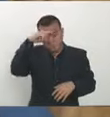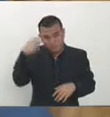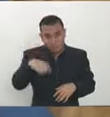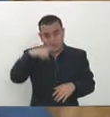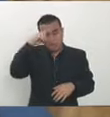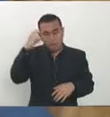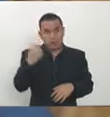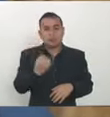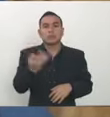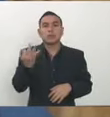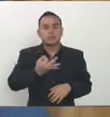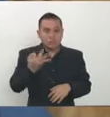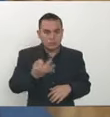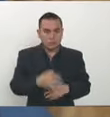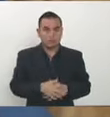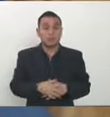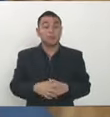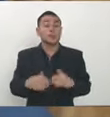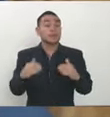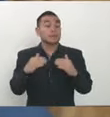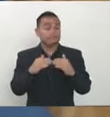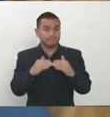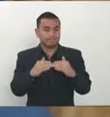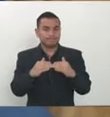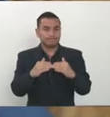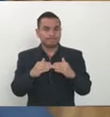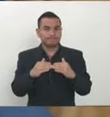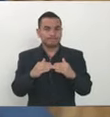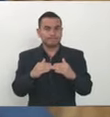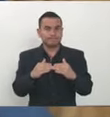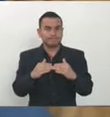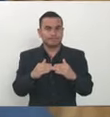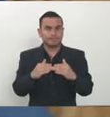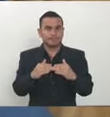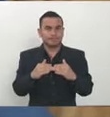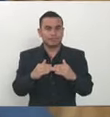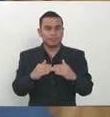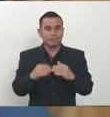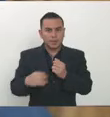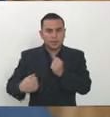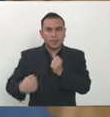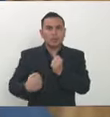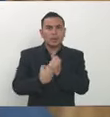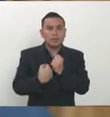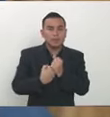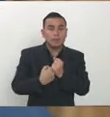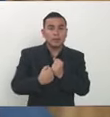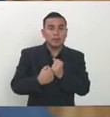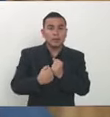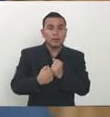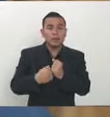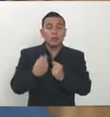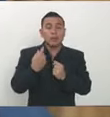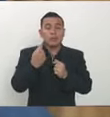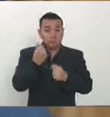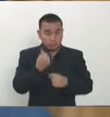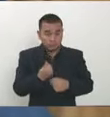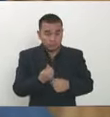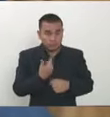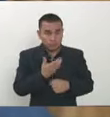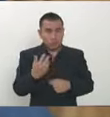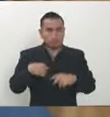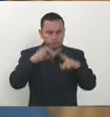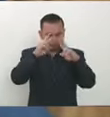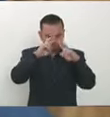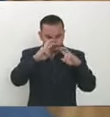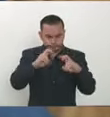que van a ejecutar. En efecto, con la cooperación económica que Presidencia va a brindar, nosotros vamos a buscar